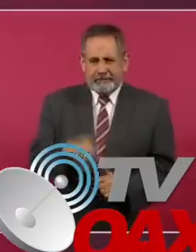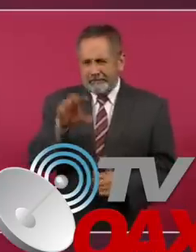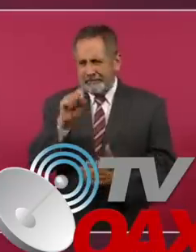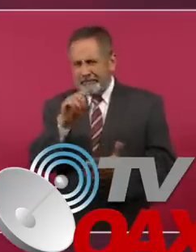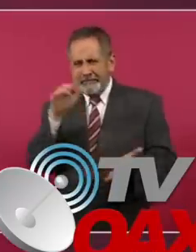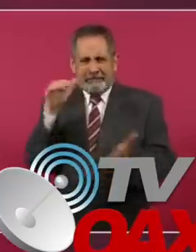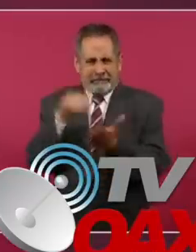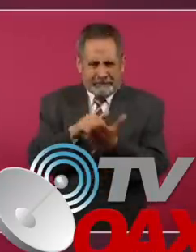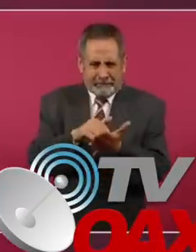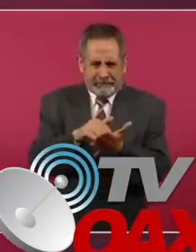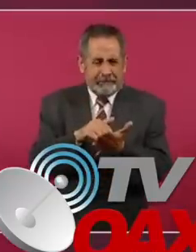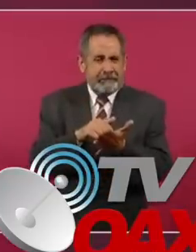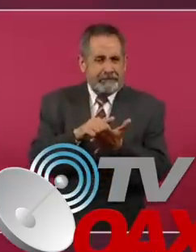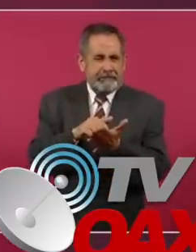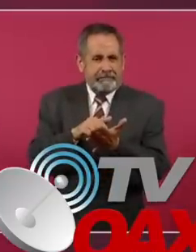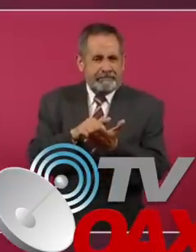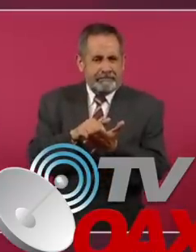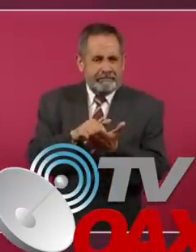60,000.